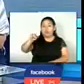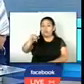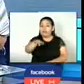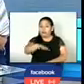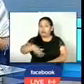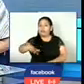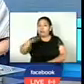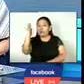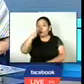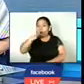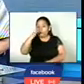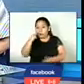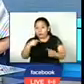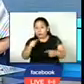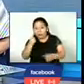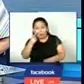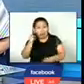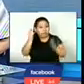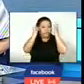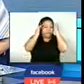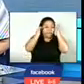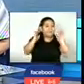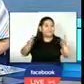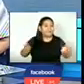alarmante información a continuación